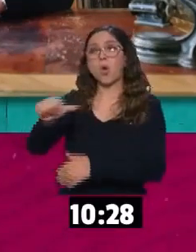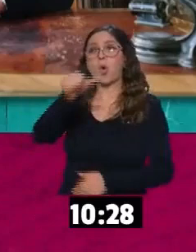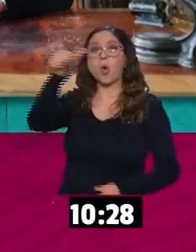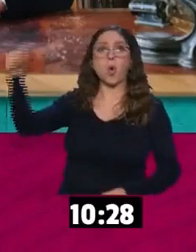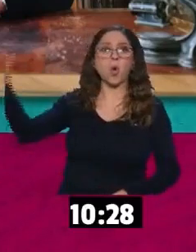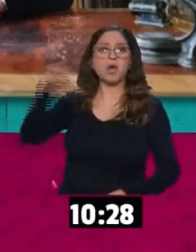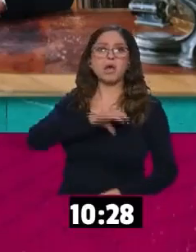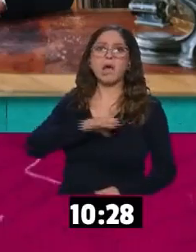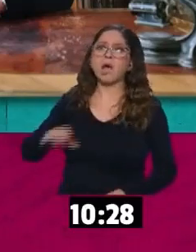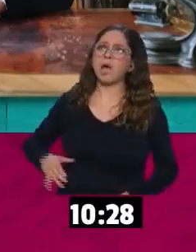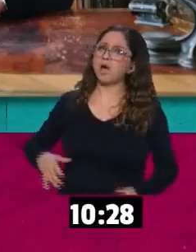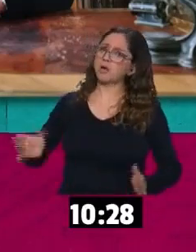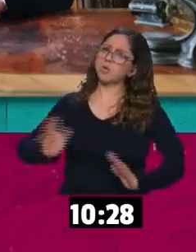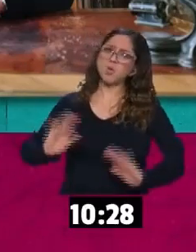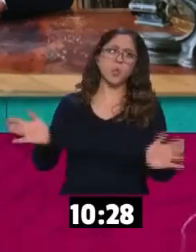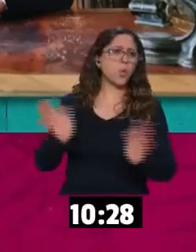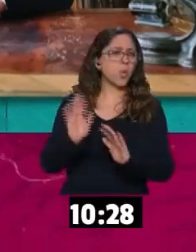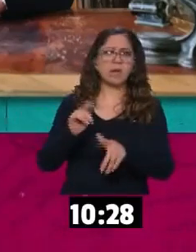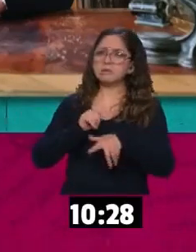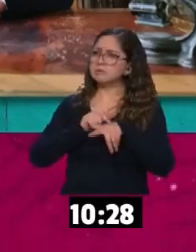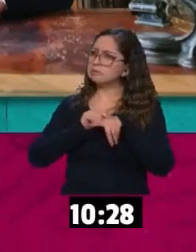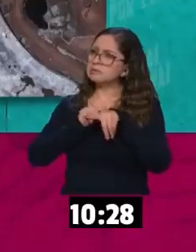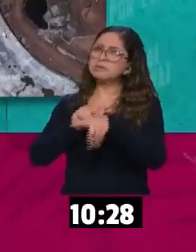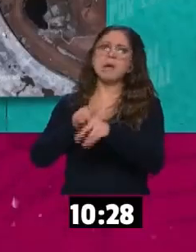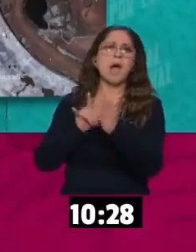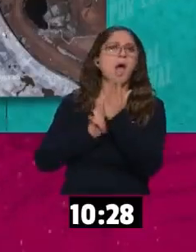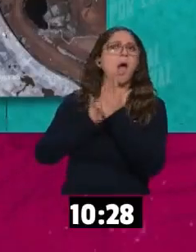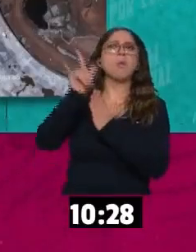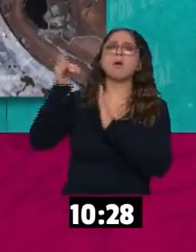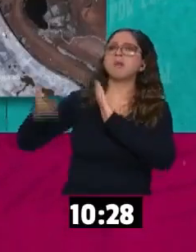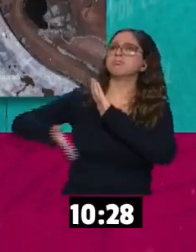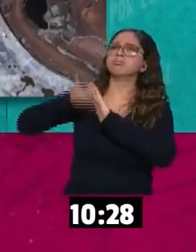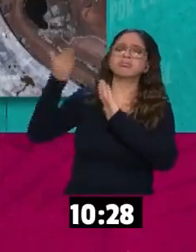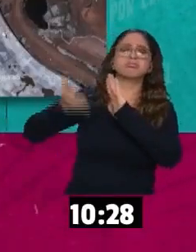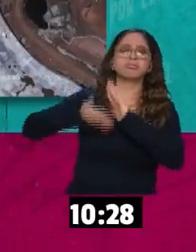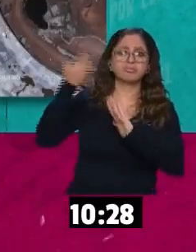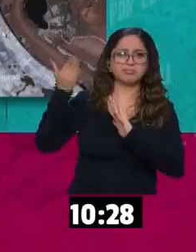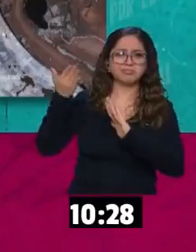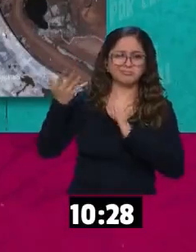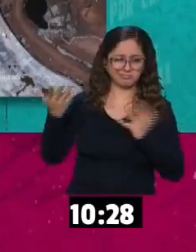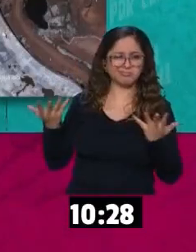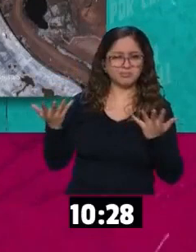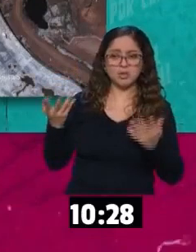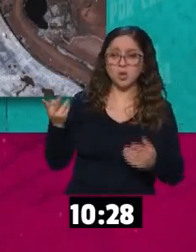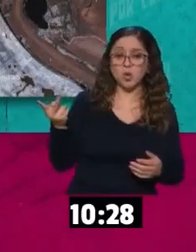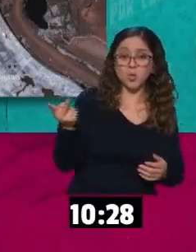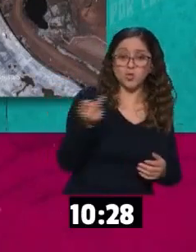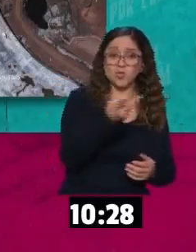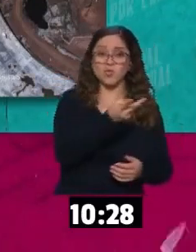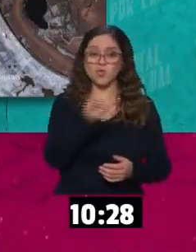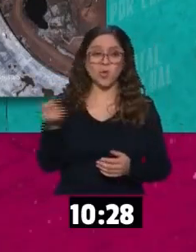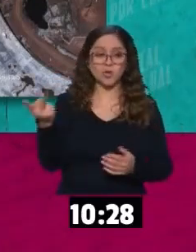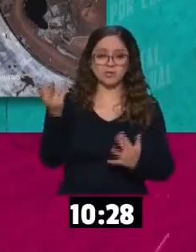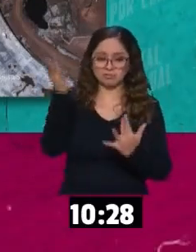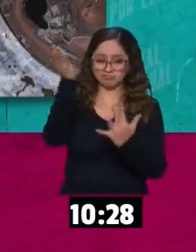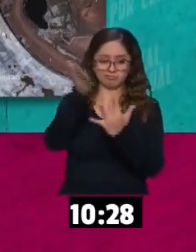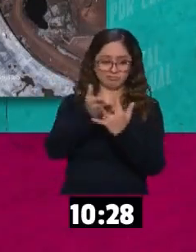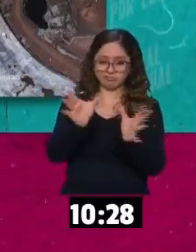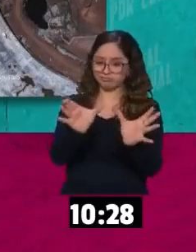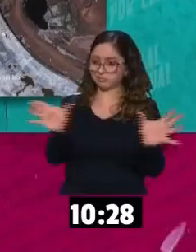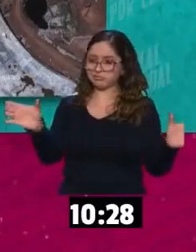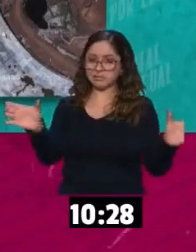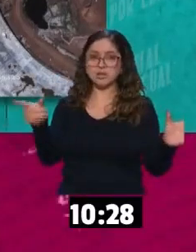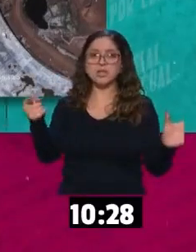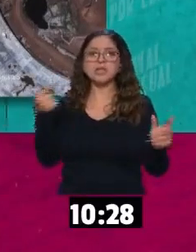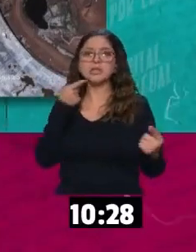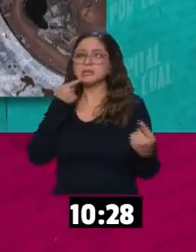decían hay que seguir con el proyecto. Y después cada uno de los bandos tomó las